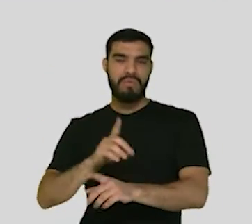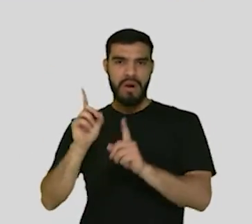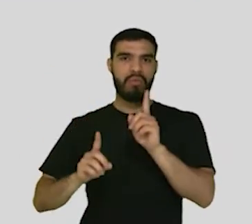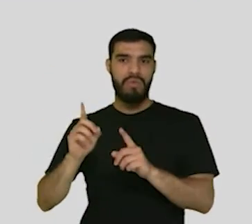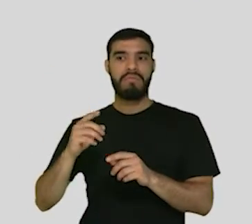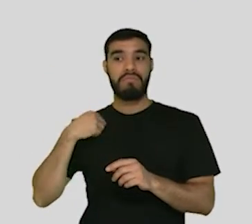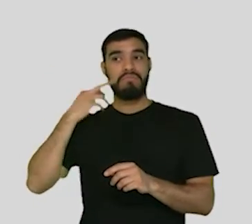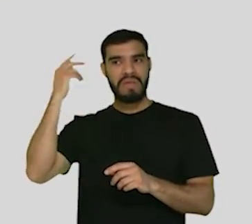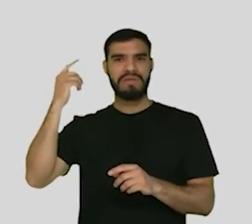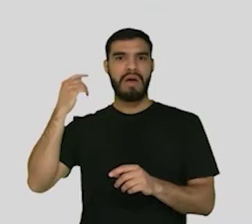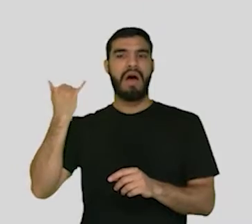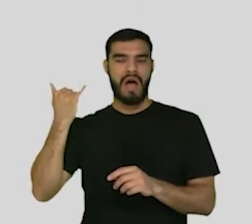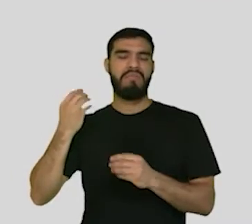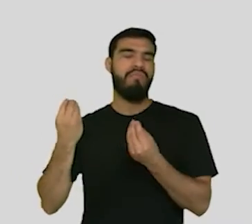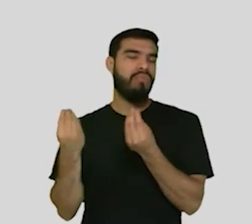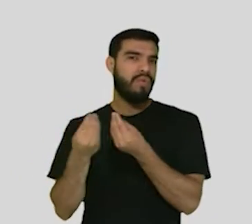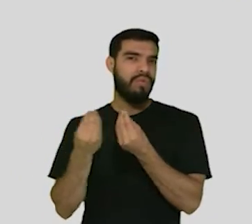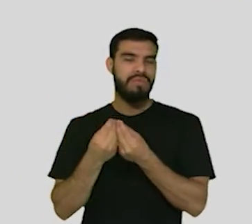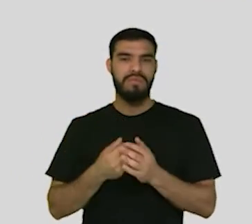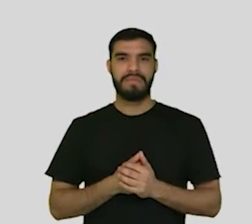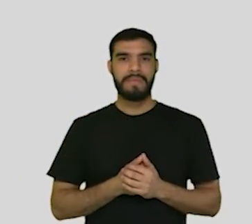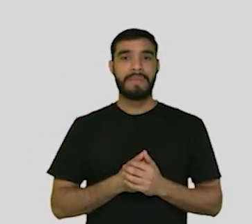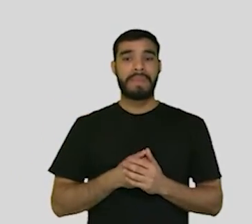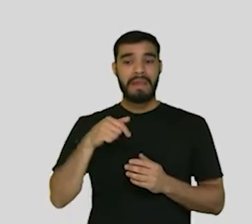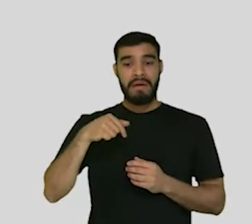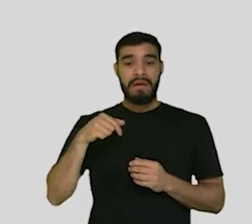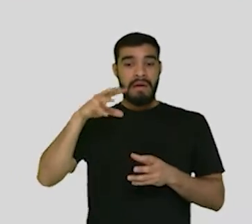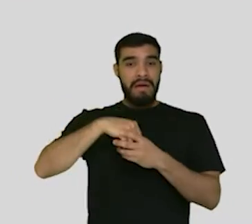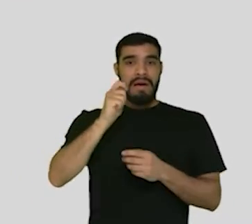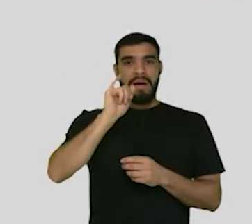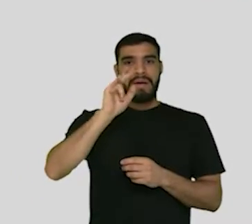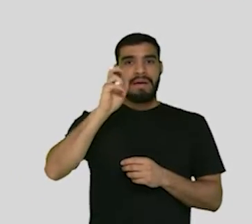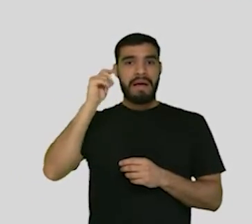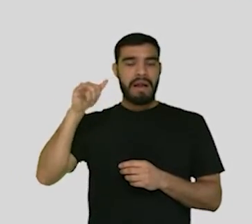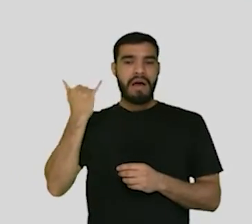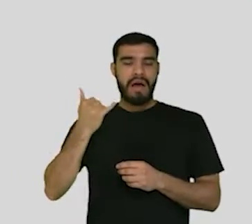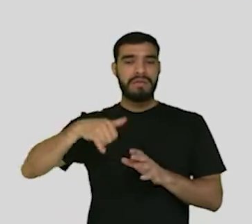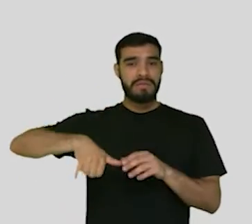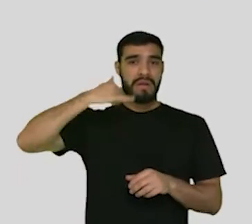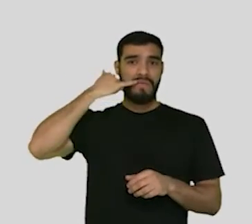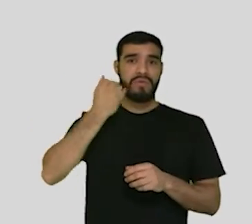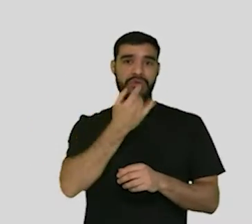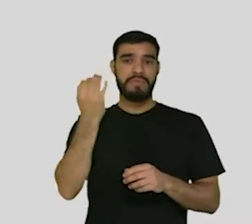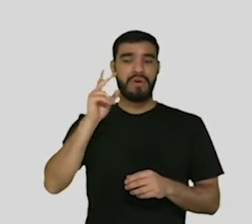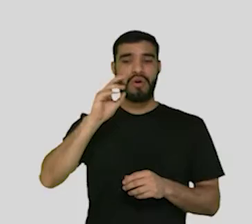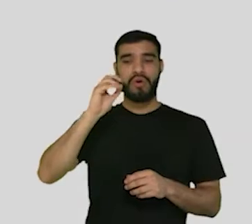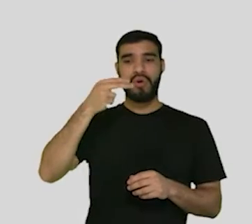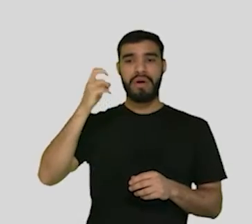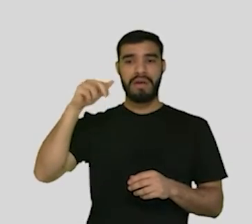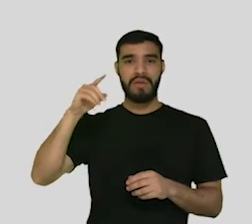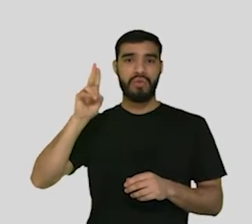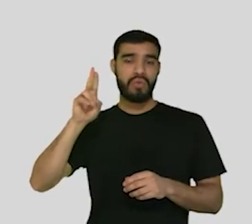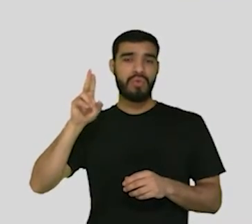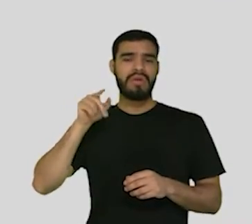oikoba, naya ikuaiba, ni naya imoaba. Orero recopete en línea gratuita, jera baro hendú. Va a ir pilla por